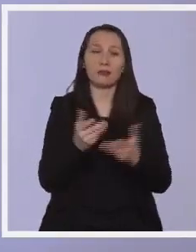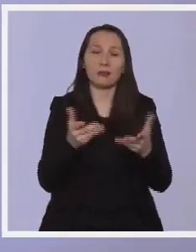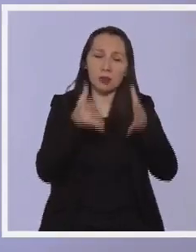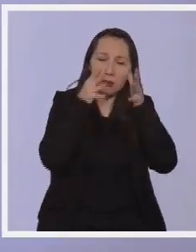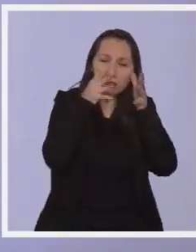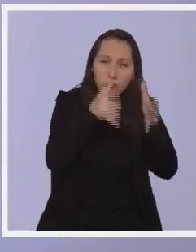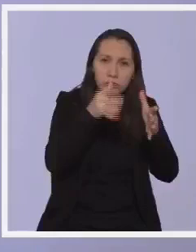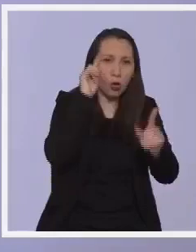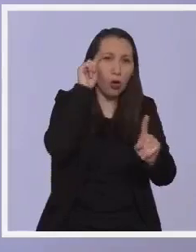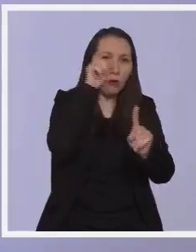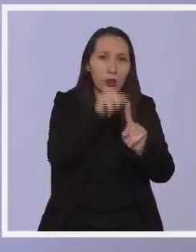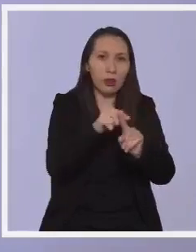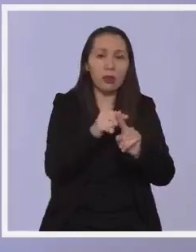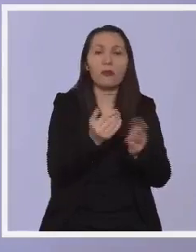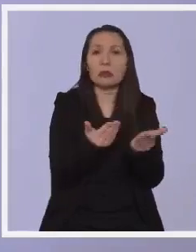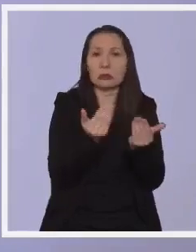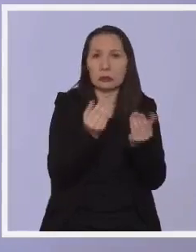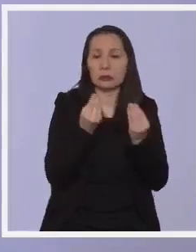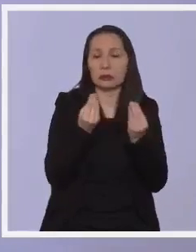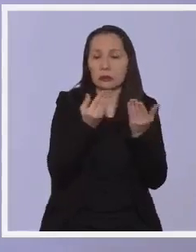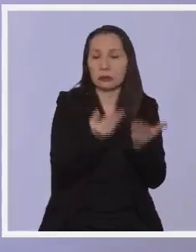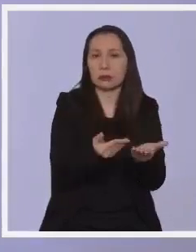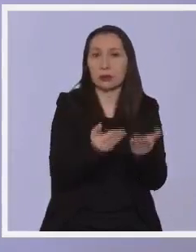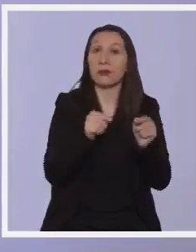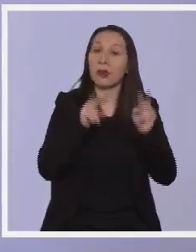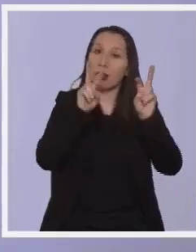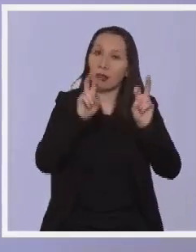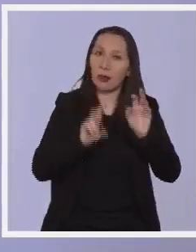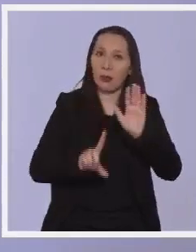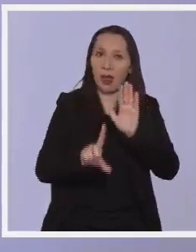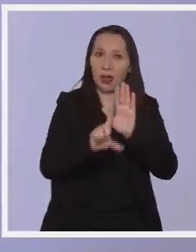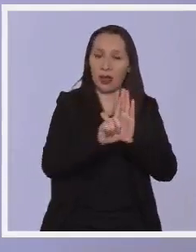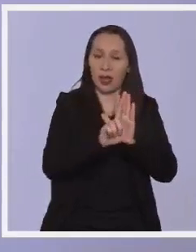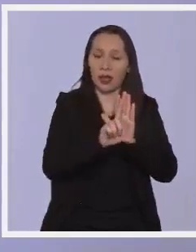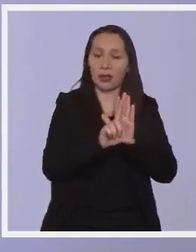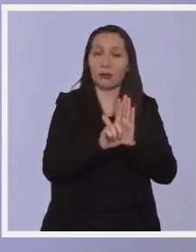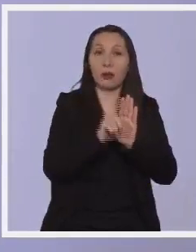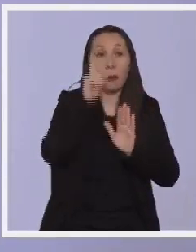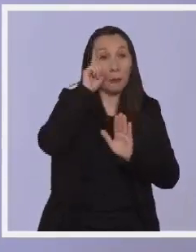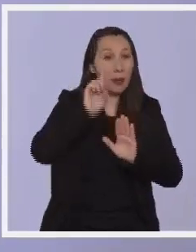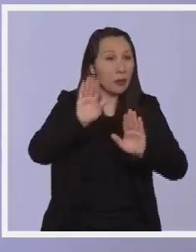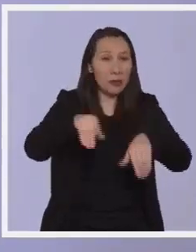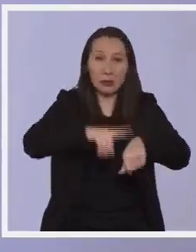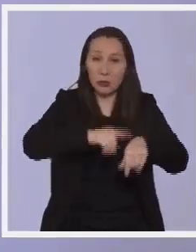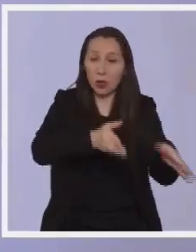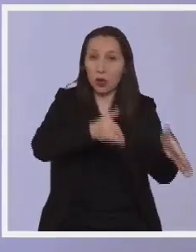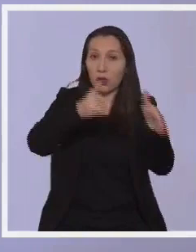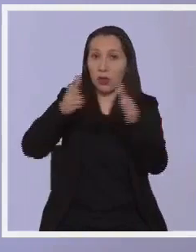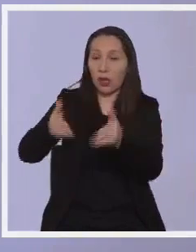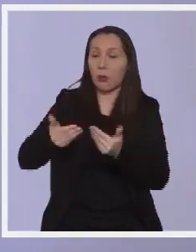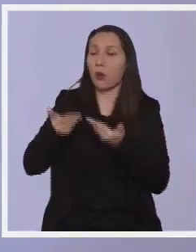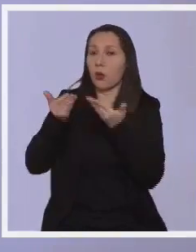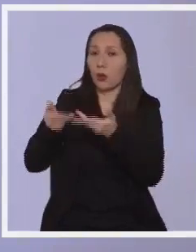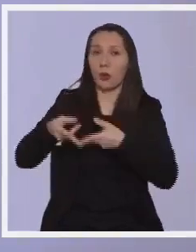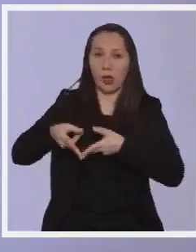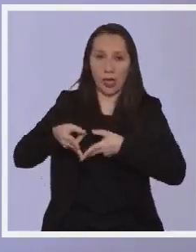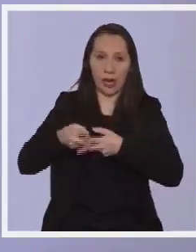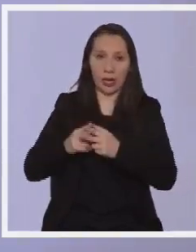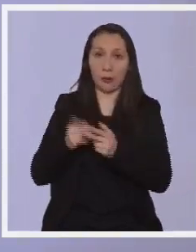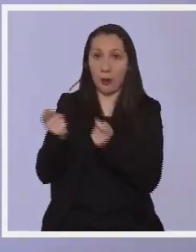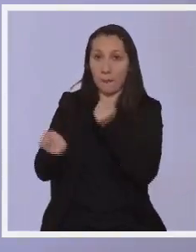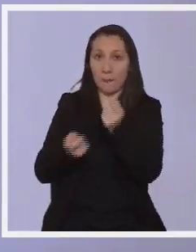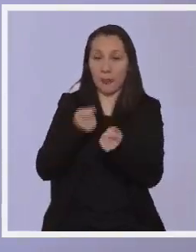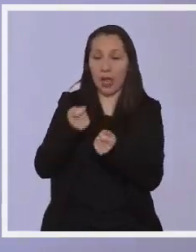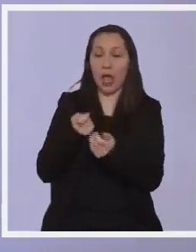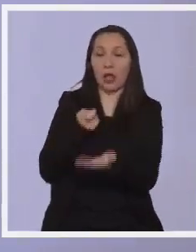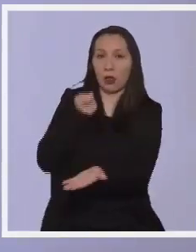a los objetivos que el país se pone. Esto en el ámbito legislativo, pero paralelamente estamos entregando herramientas de